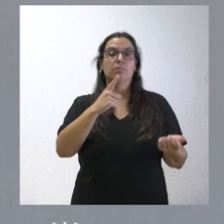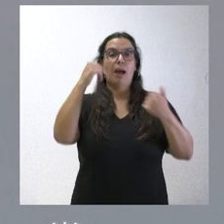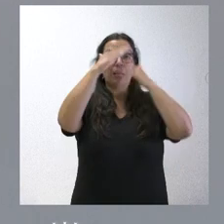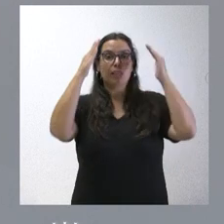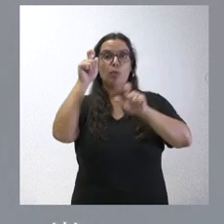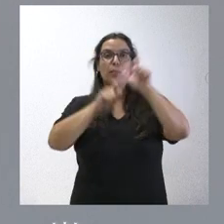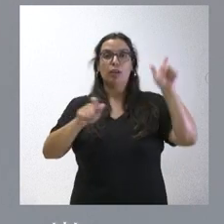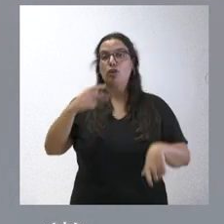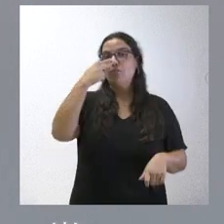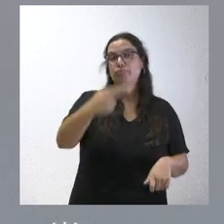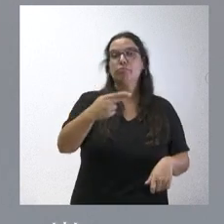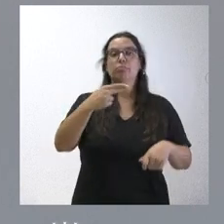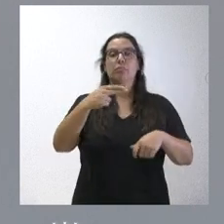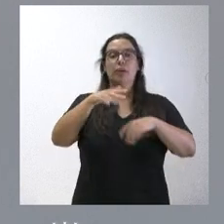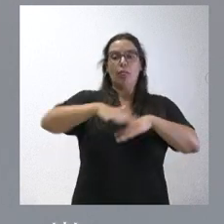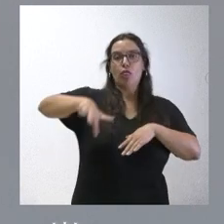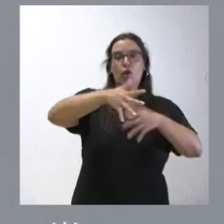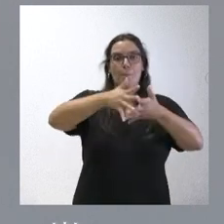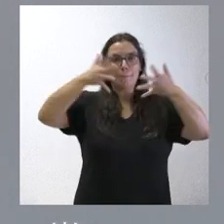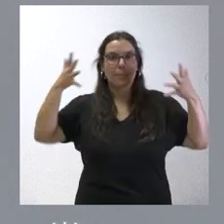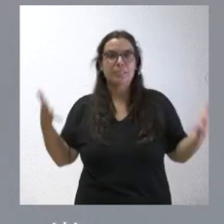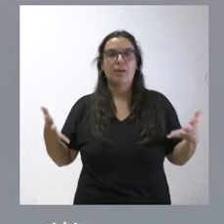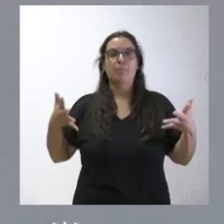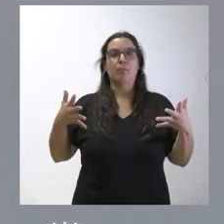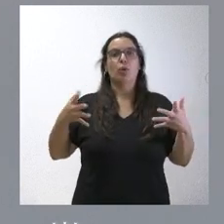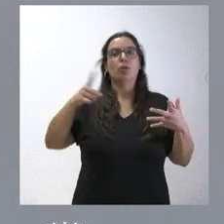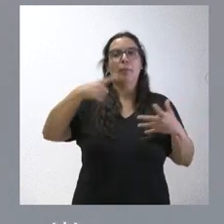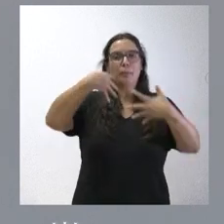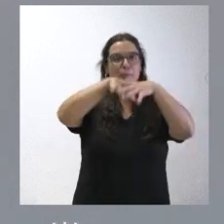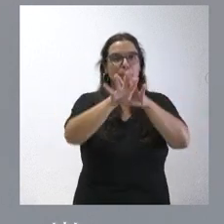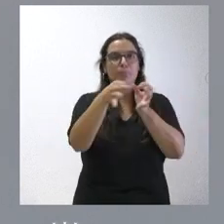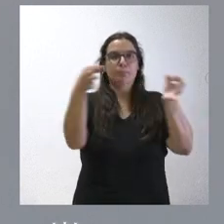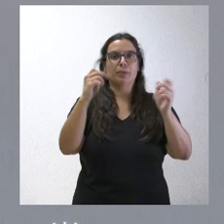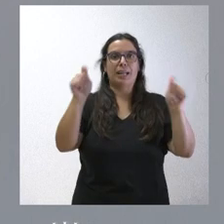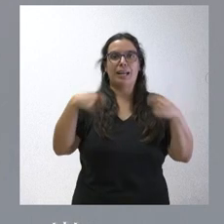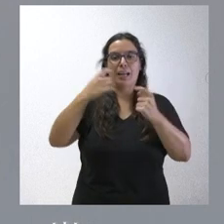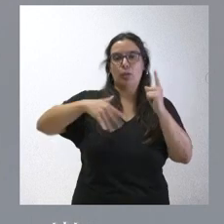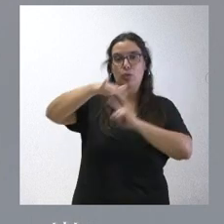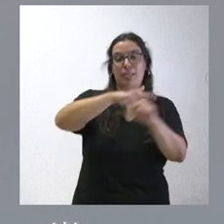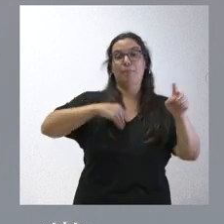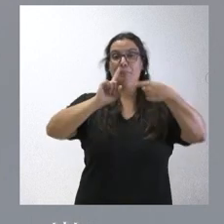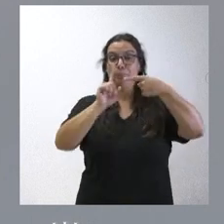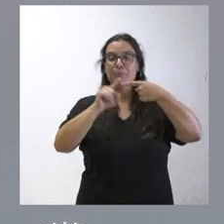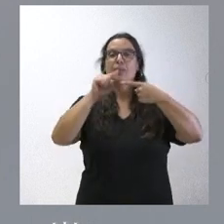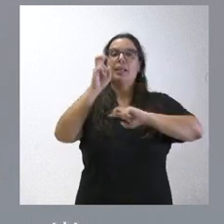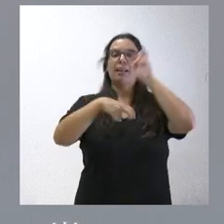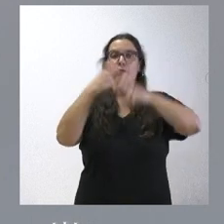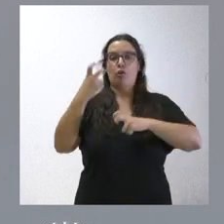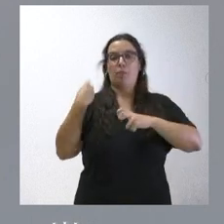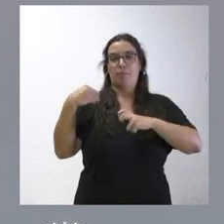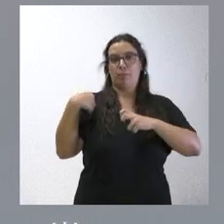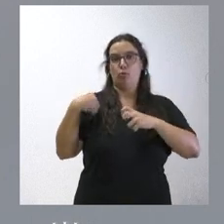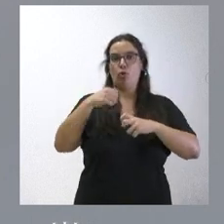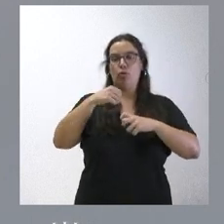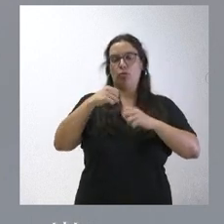al viajero con miradores más amplios y plataformas integradas en la naturaleza el de piedracitas reforma la construcción histórica